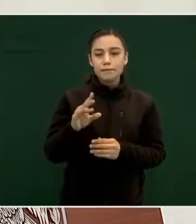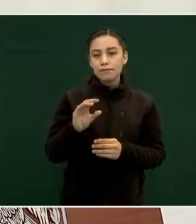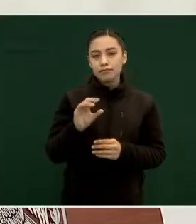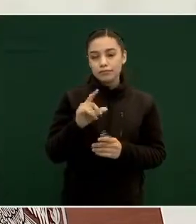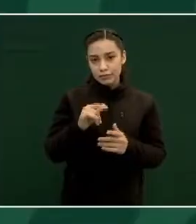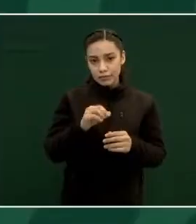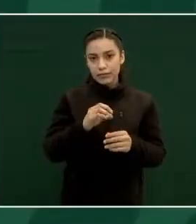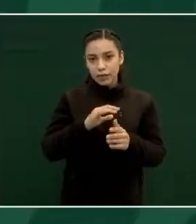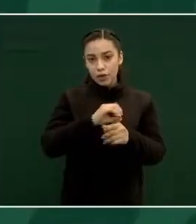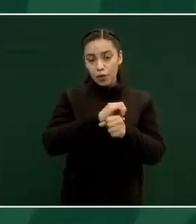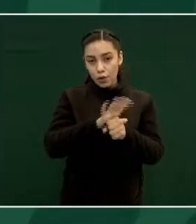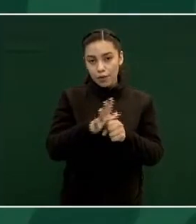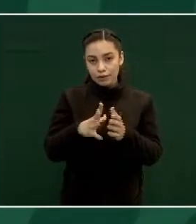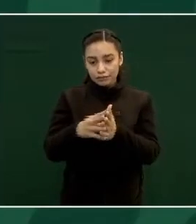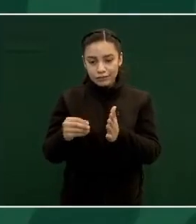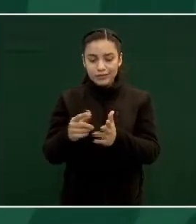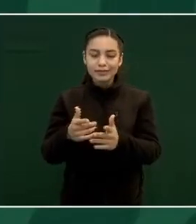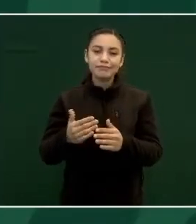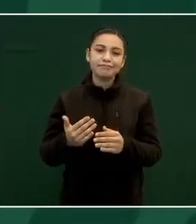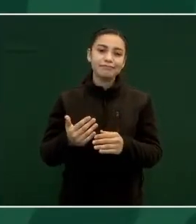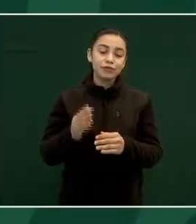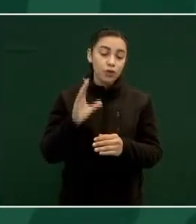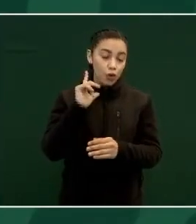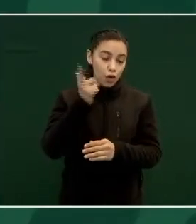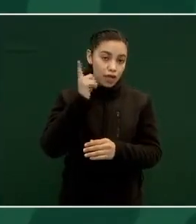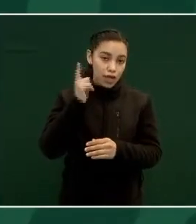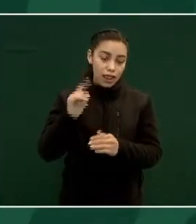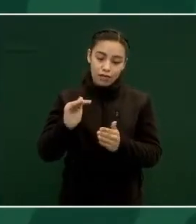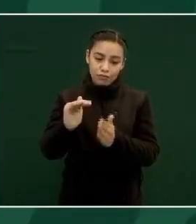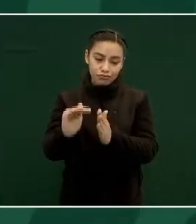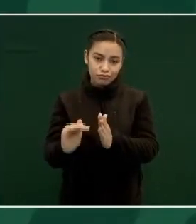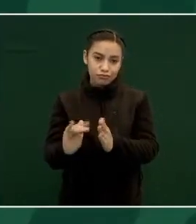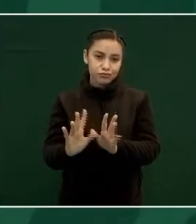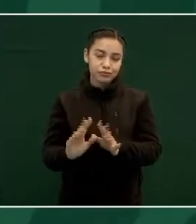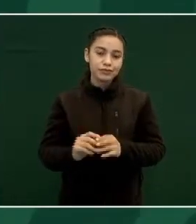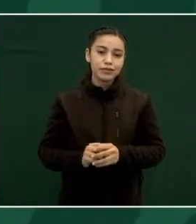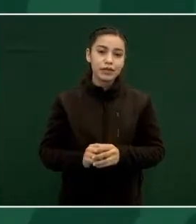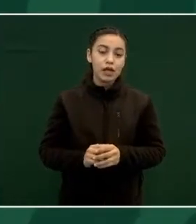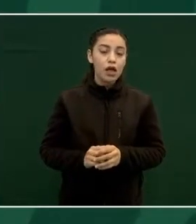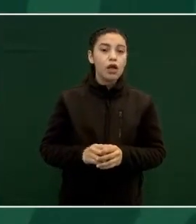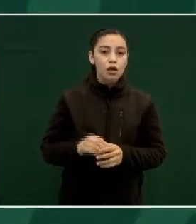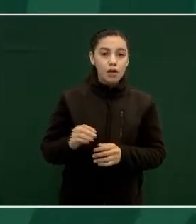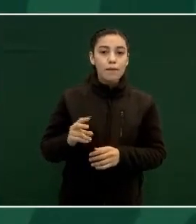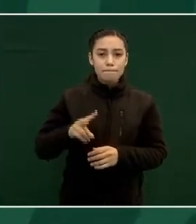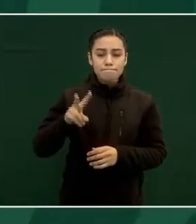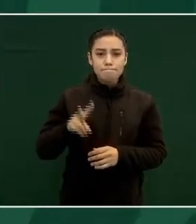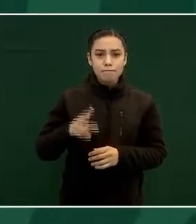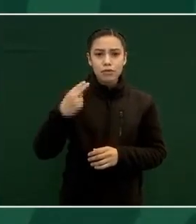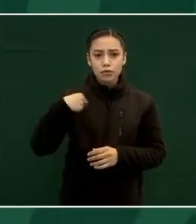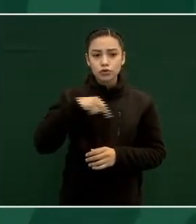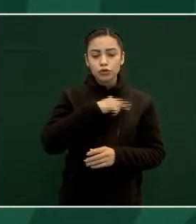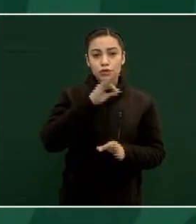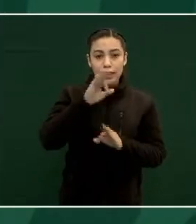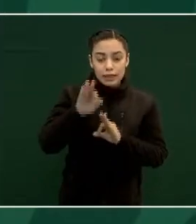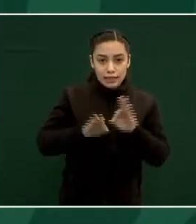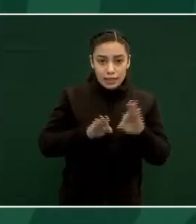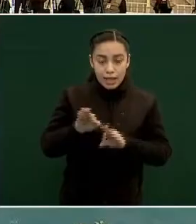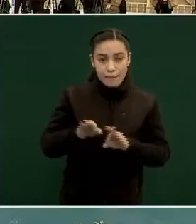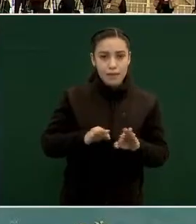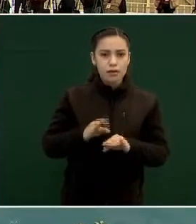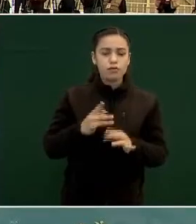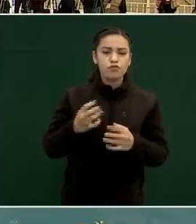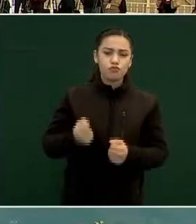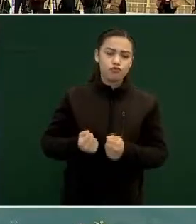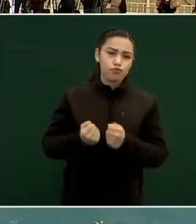de COVID. Obviamente estamos trabajando, reforzando mucho las tareas de